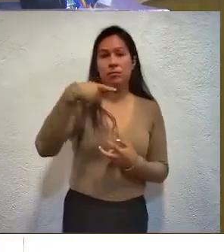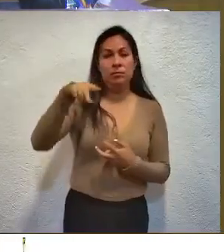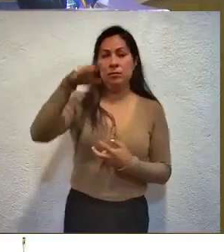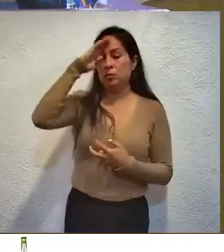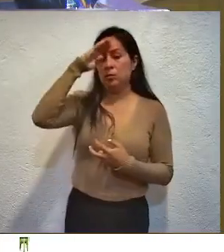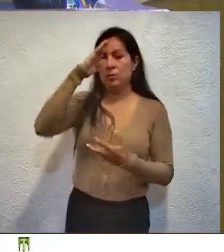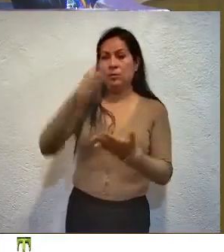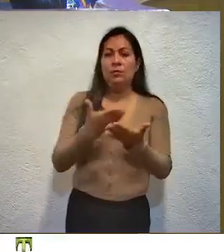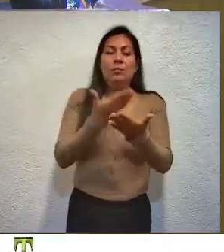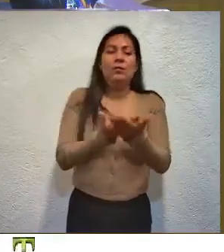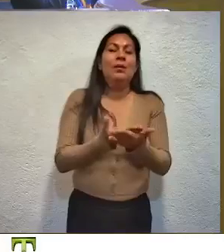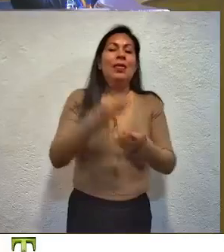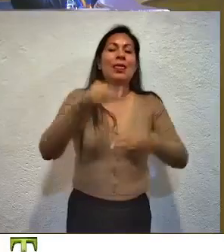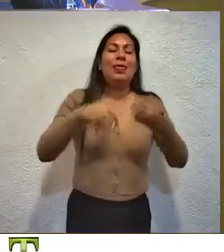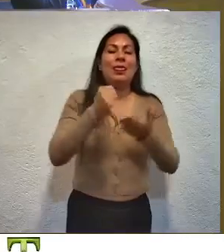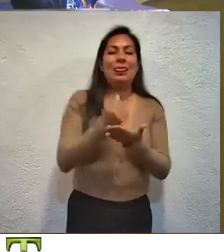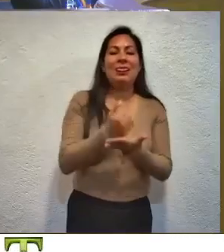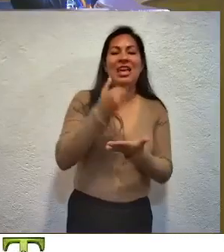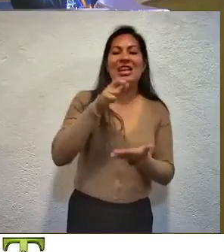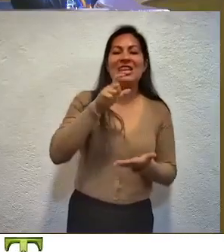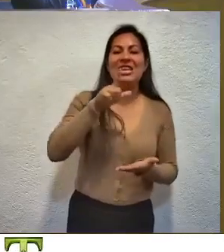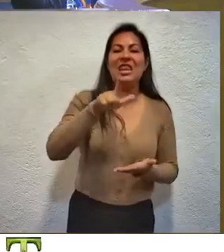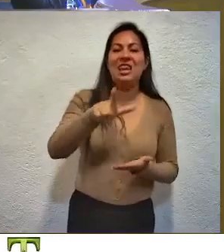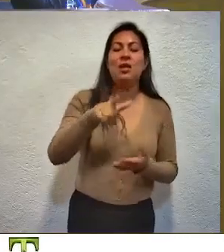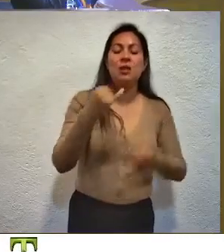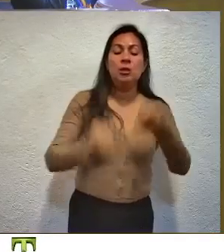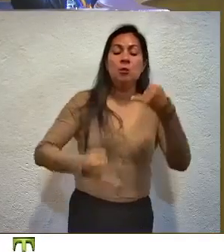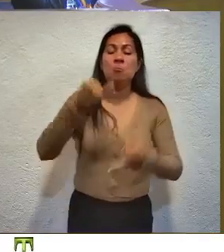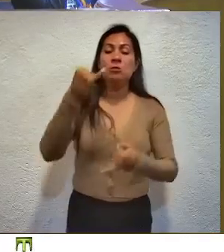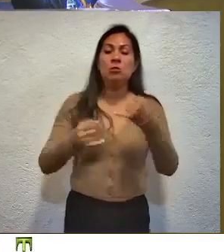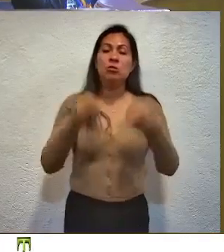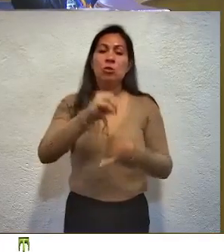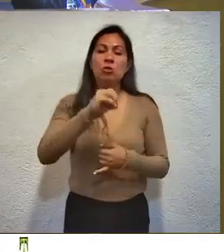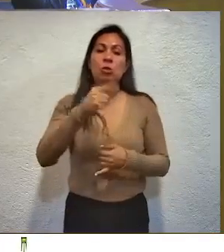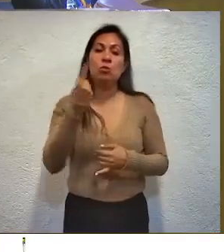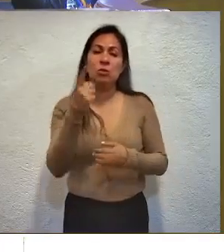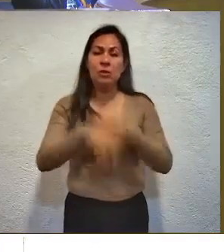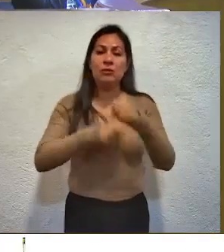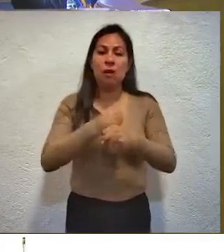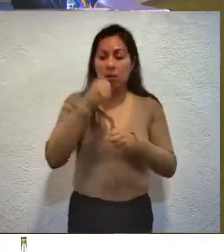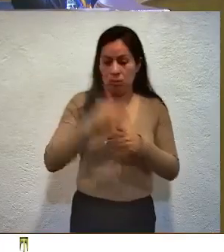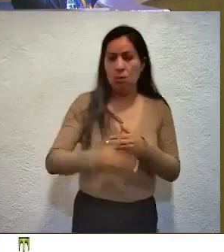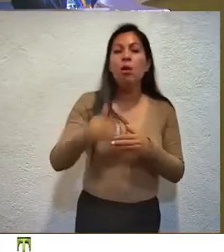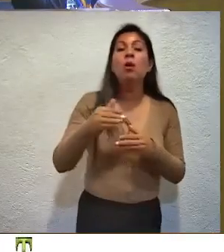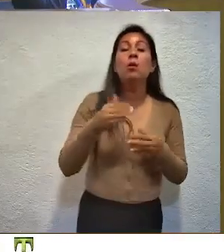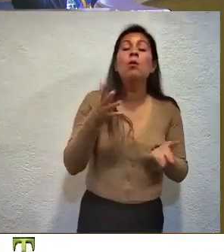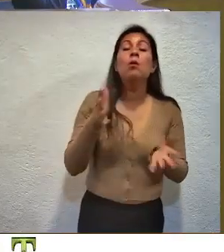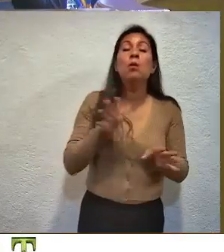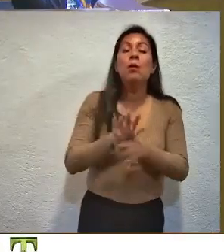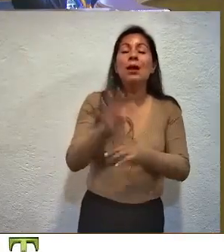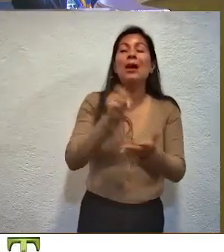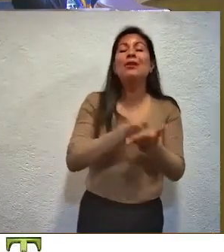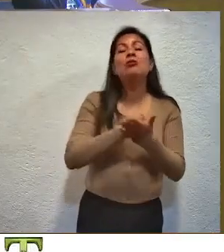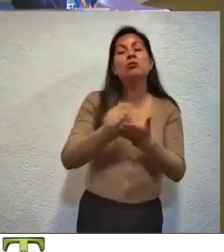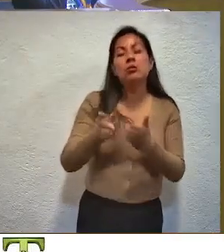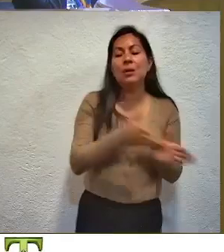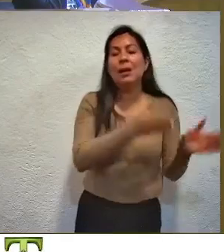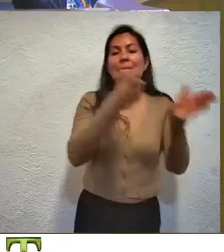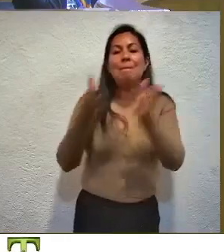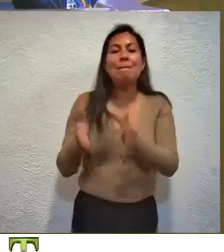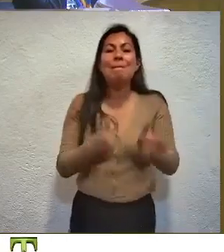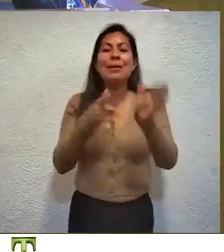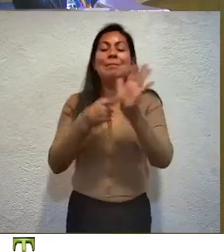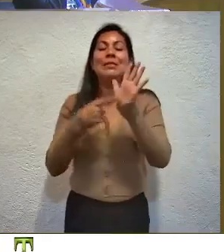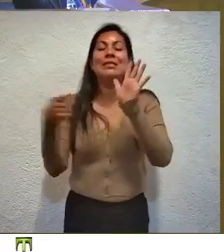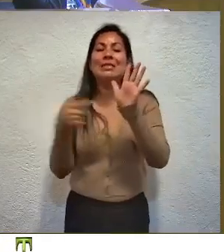el magistrado Daniel Preciado Temiquel en el juicio electoral ciudadano 001 de este año, con motivo de la solicitud de prórroga